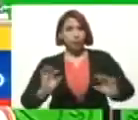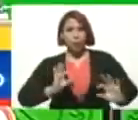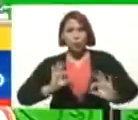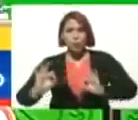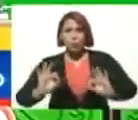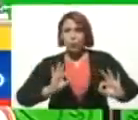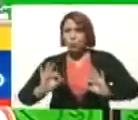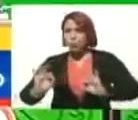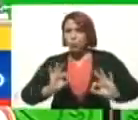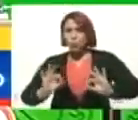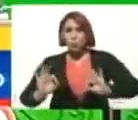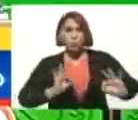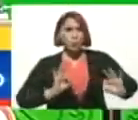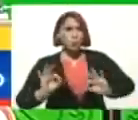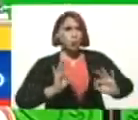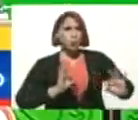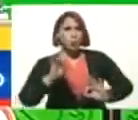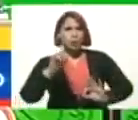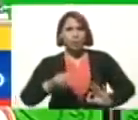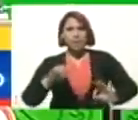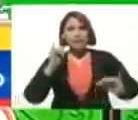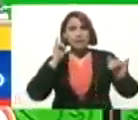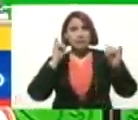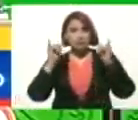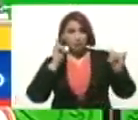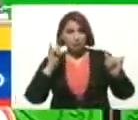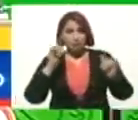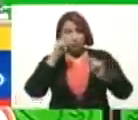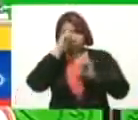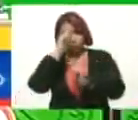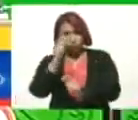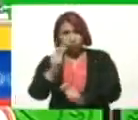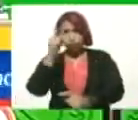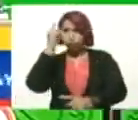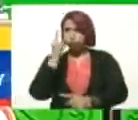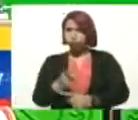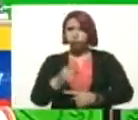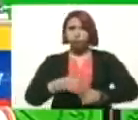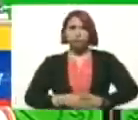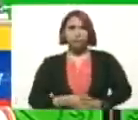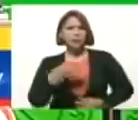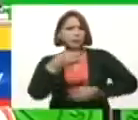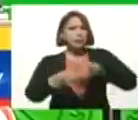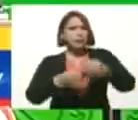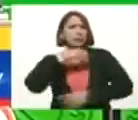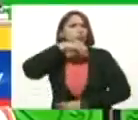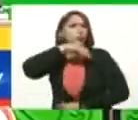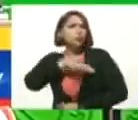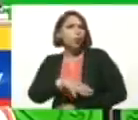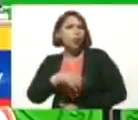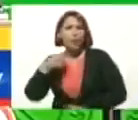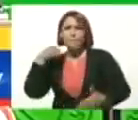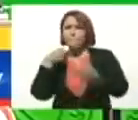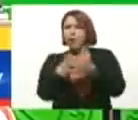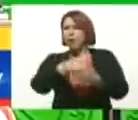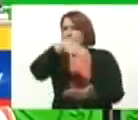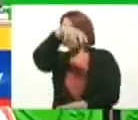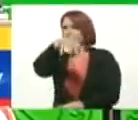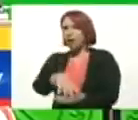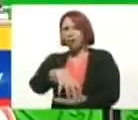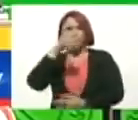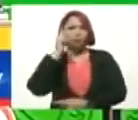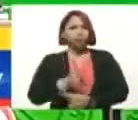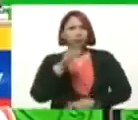preparación y conmemoración de los hechos históricos del golpe de Estado